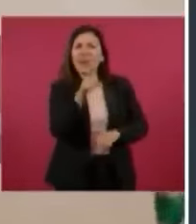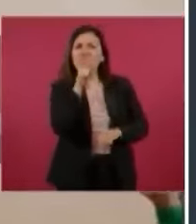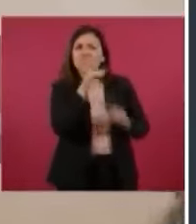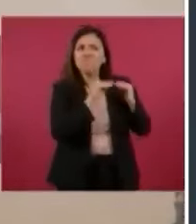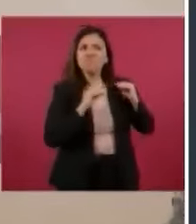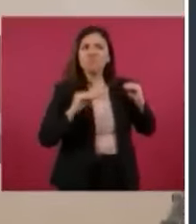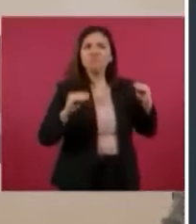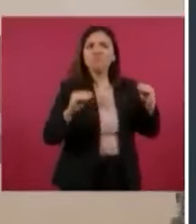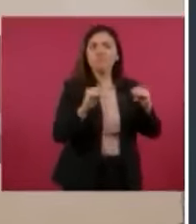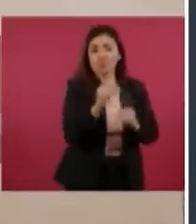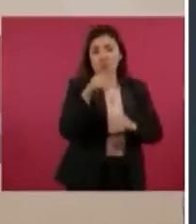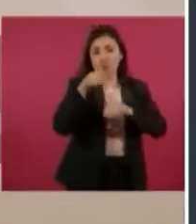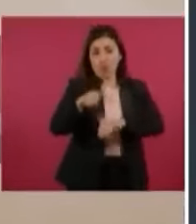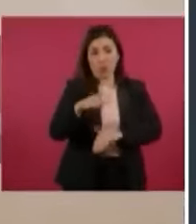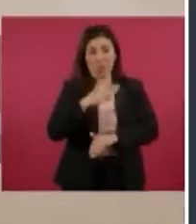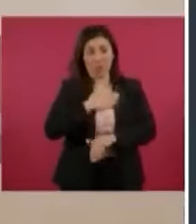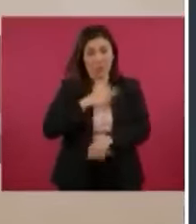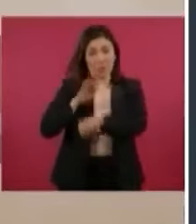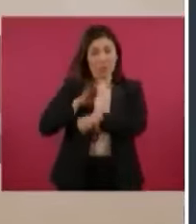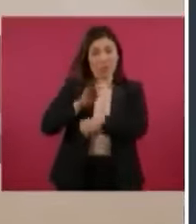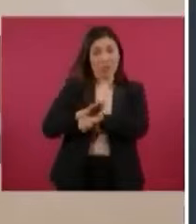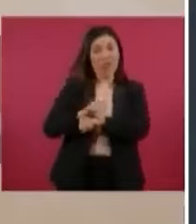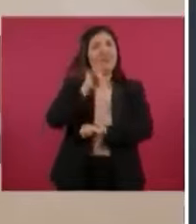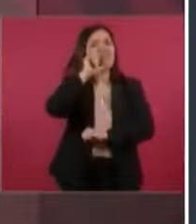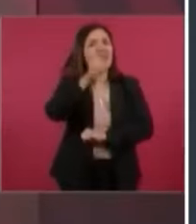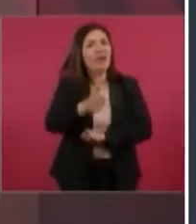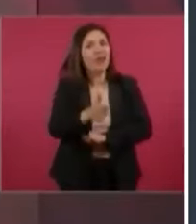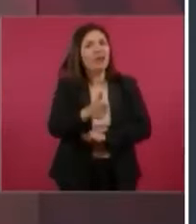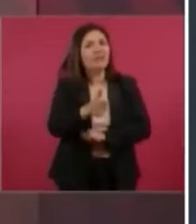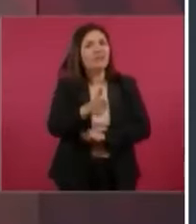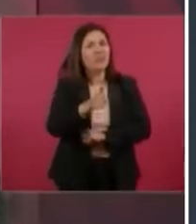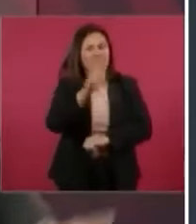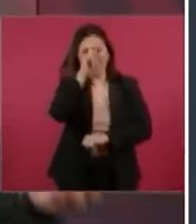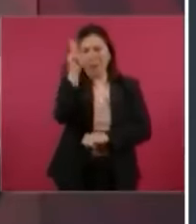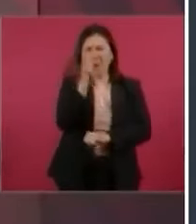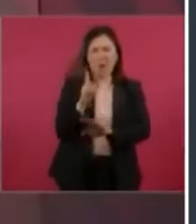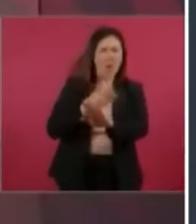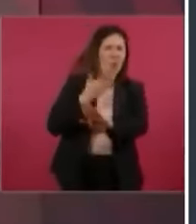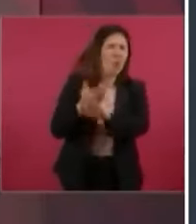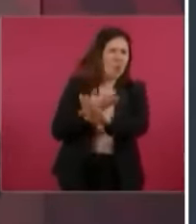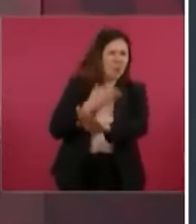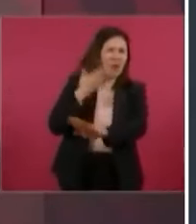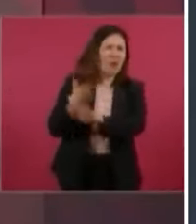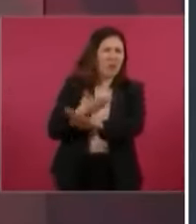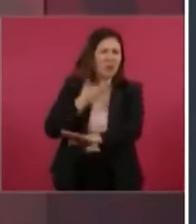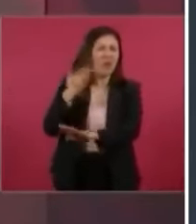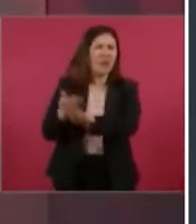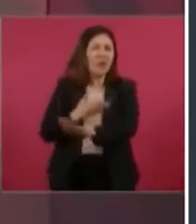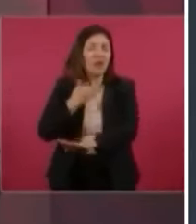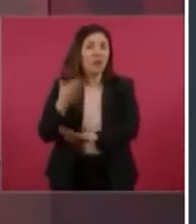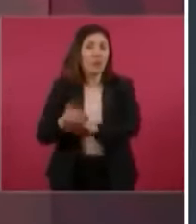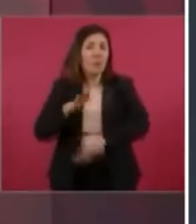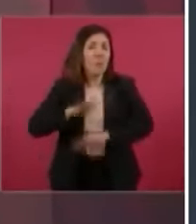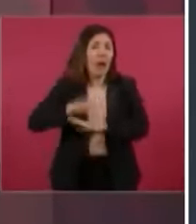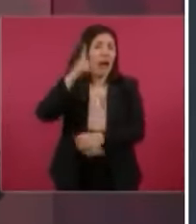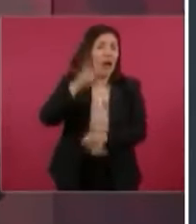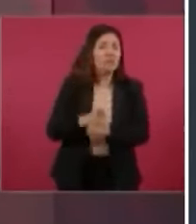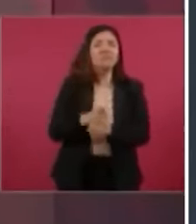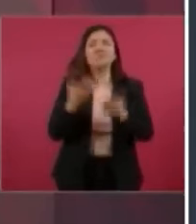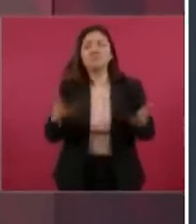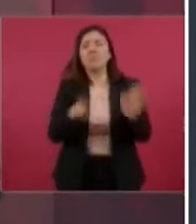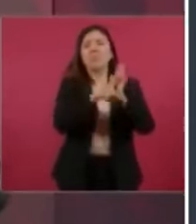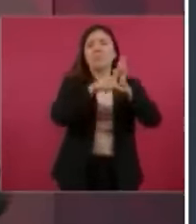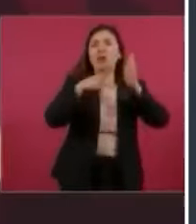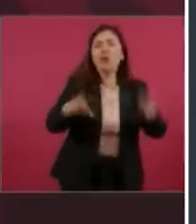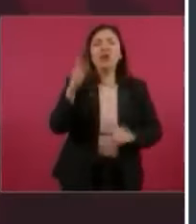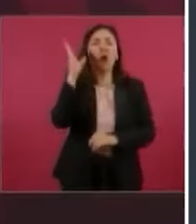contesta al presidente aclara casi todos los días laborales a las 7 de la mañana el presidente mexicano Andrés Manuel López Obrador realiza una conferencia de prensa